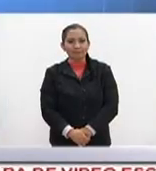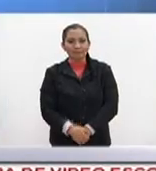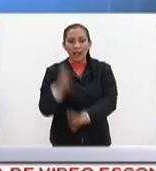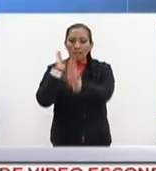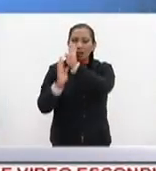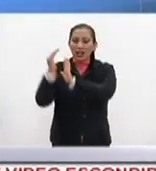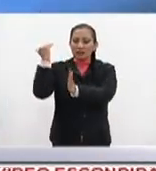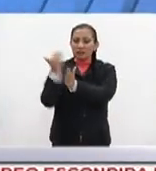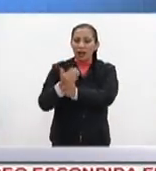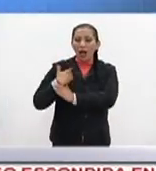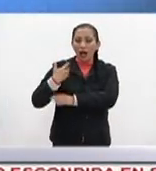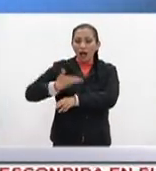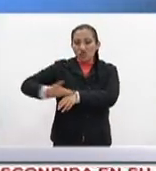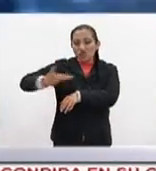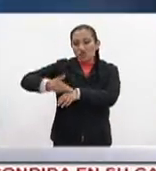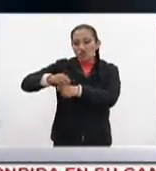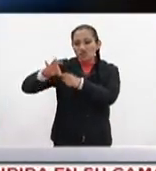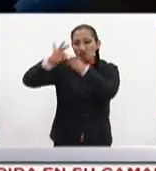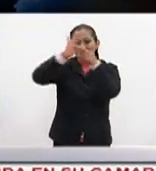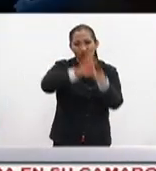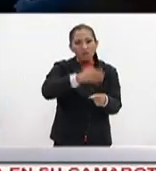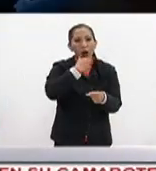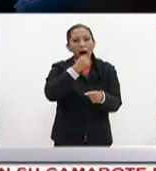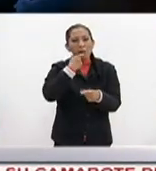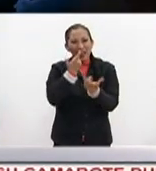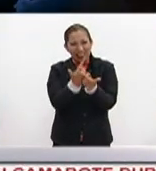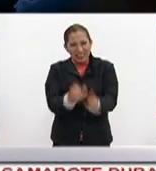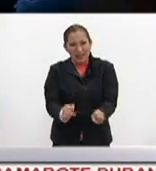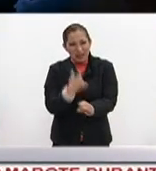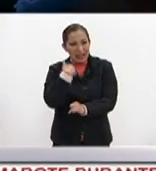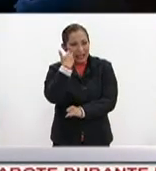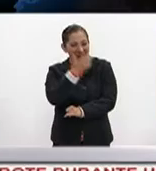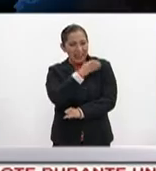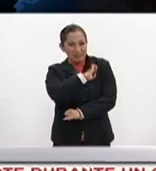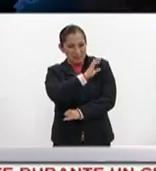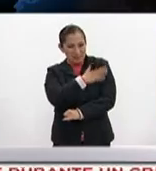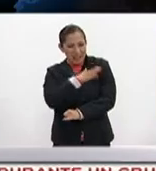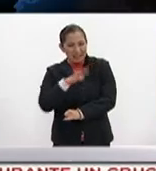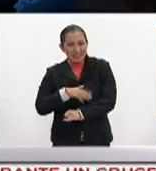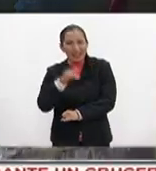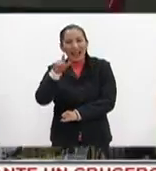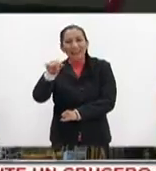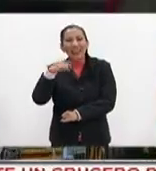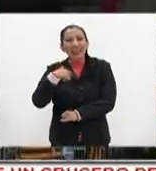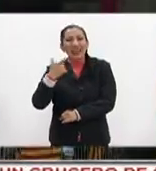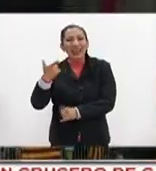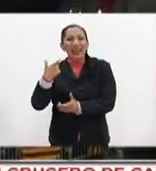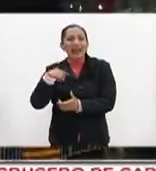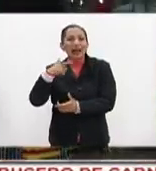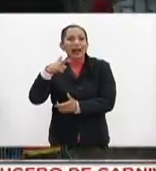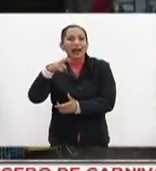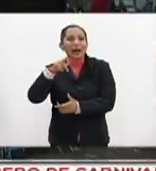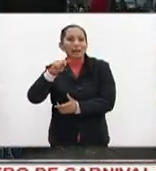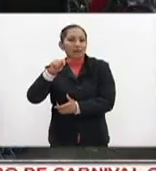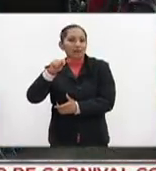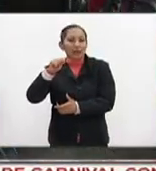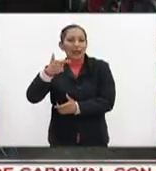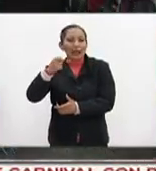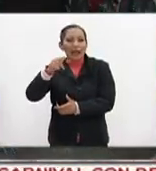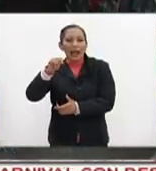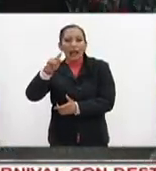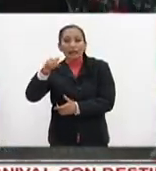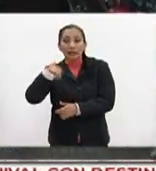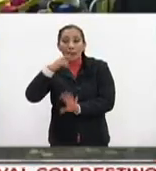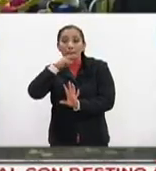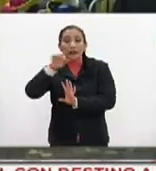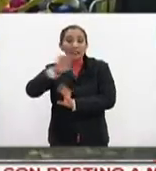Bélgica puso fin al proceso de extradición del líder independentista catalán Carles Puigdemont y 4 exconsejeros de su gobierno, cesados a petición de